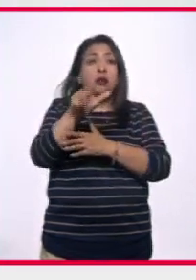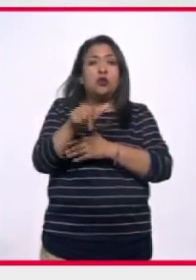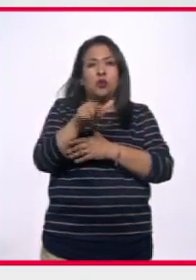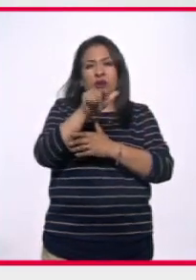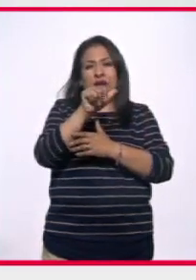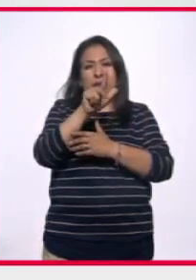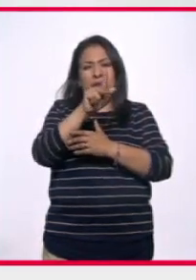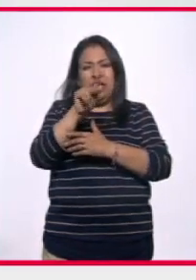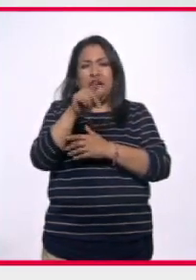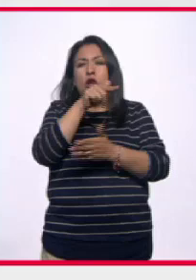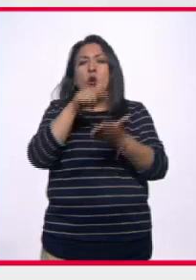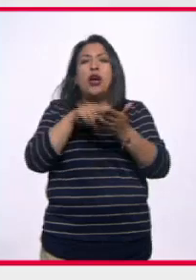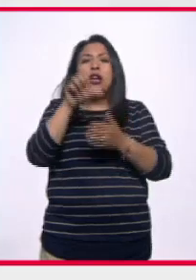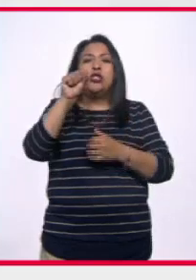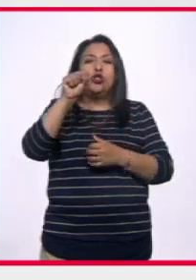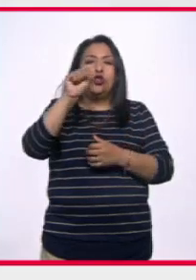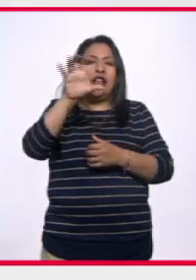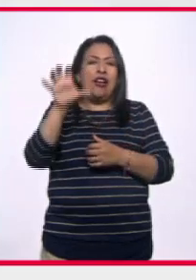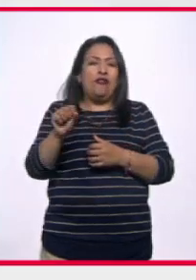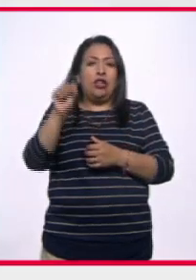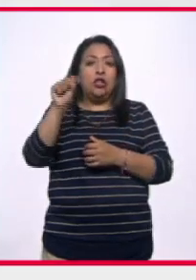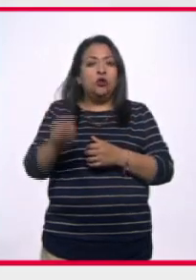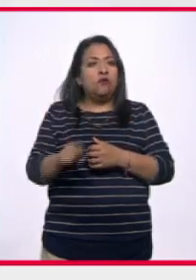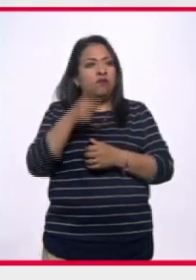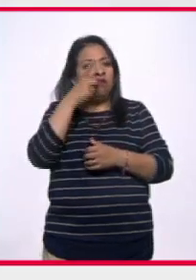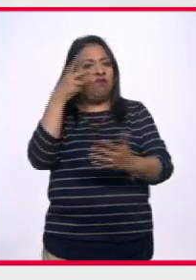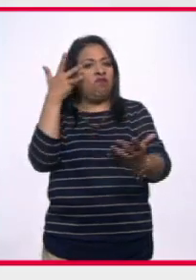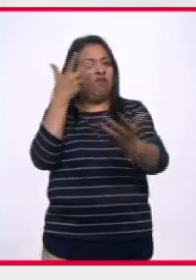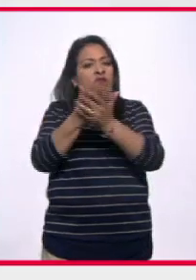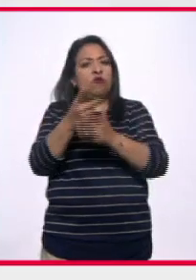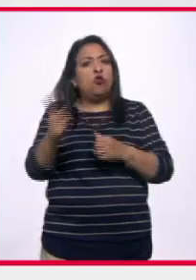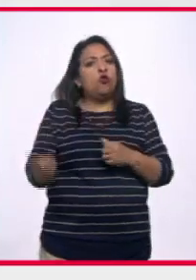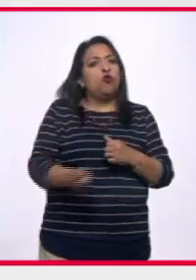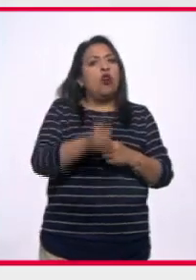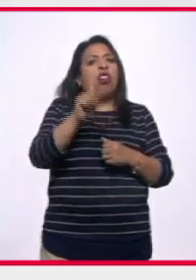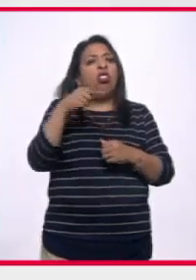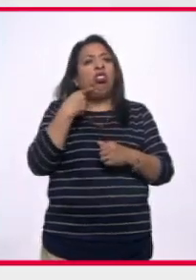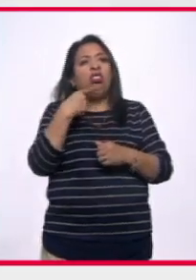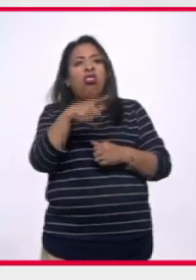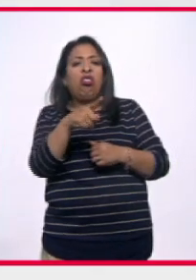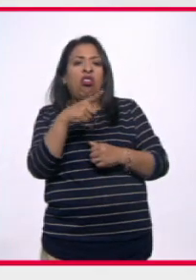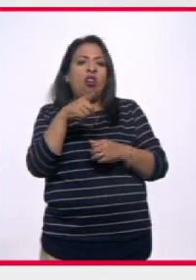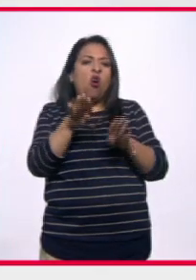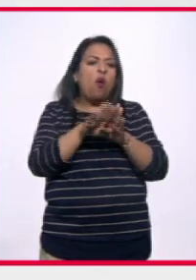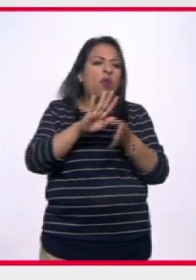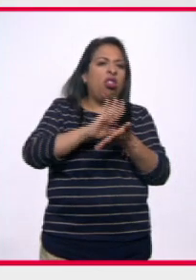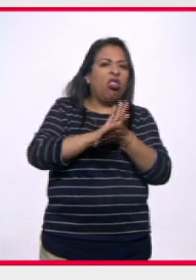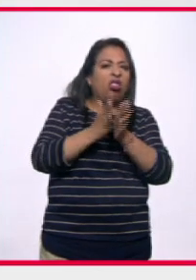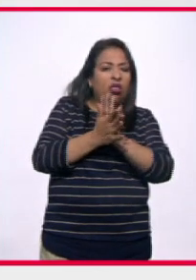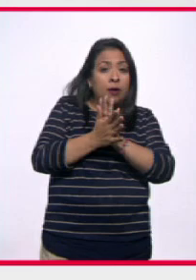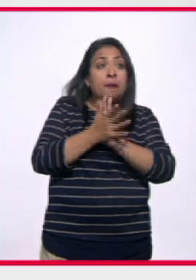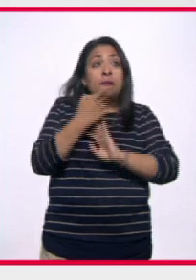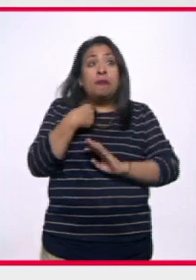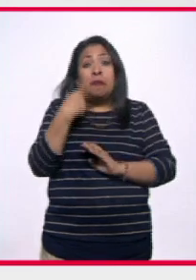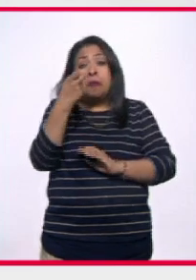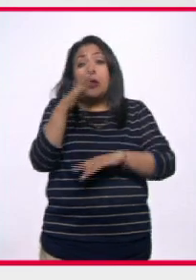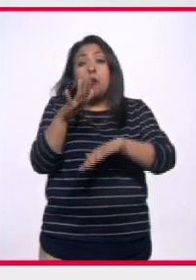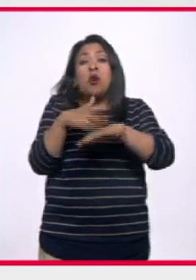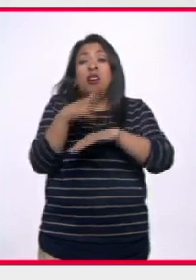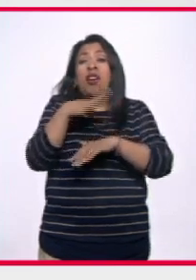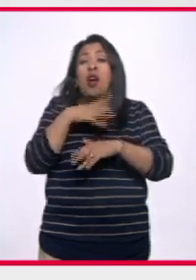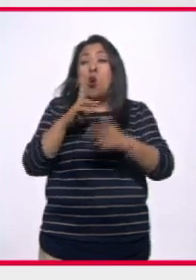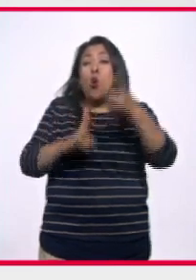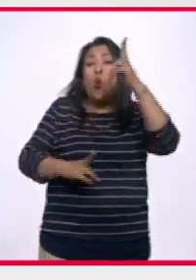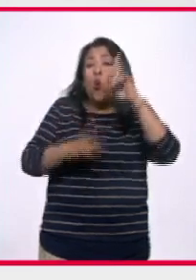apartheid de sudáfrica lo condenan a cadena perpetua por acusaciones de conspiración esto debido a las